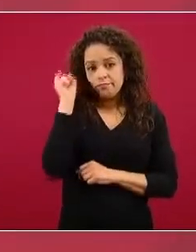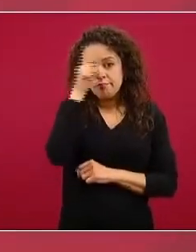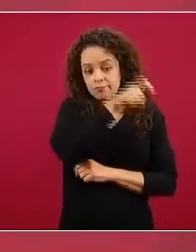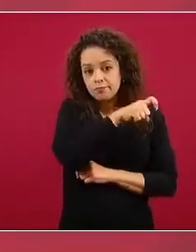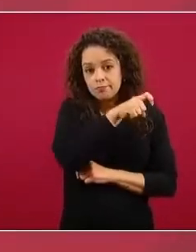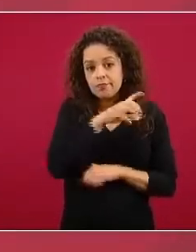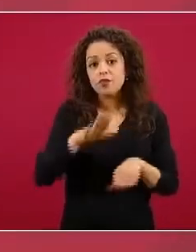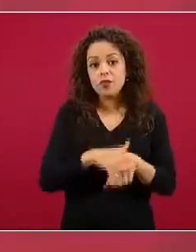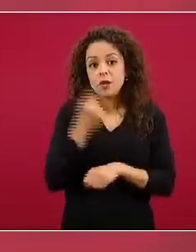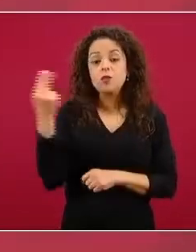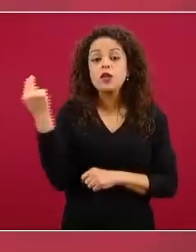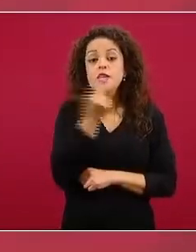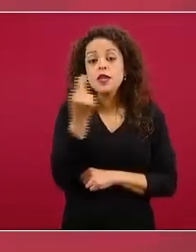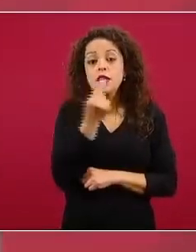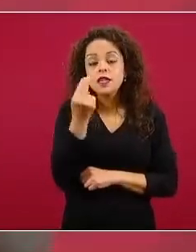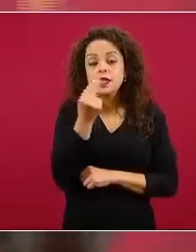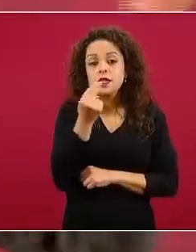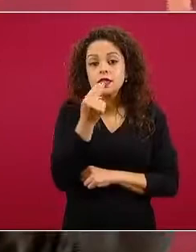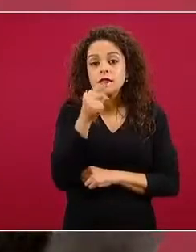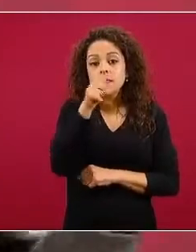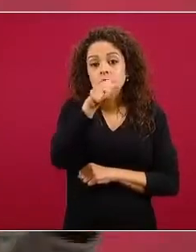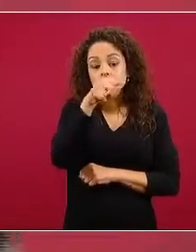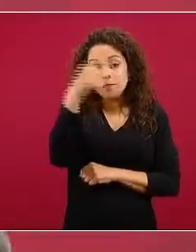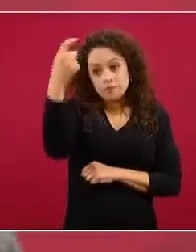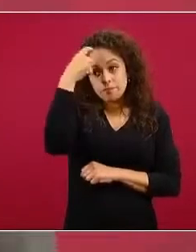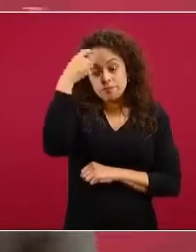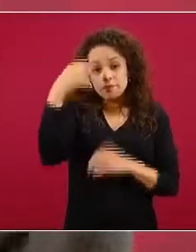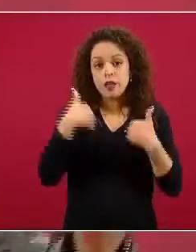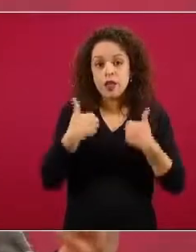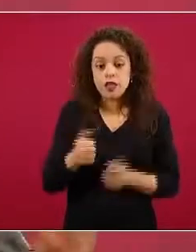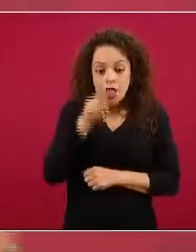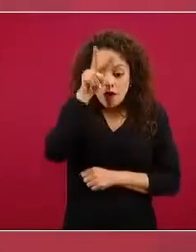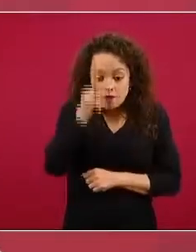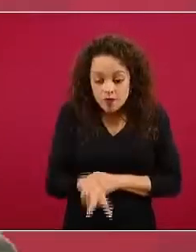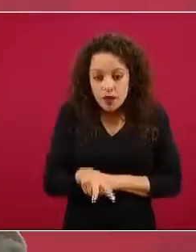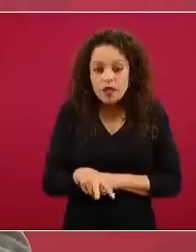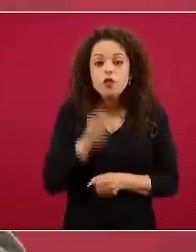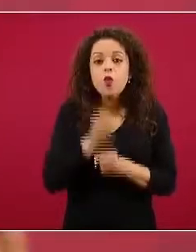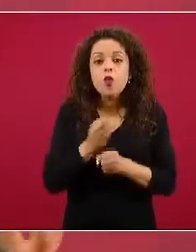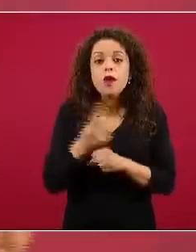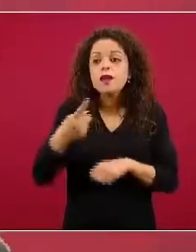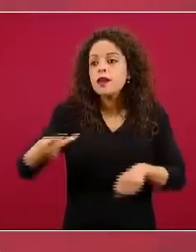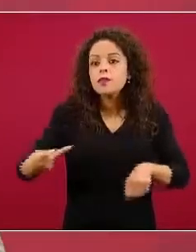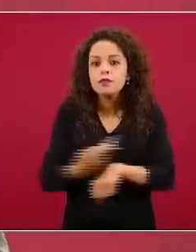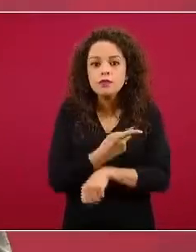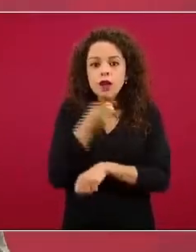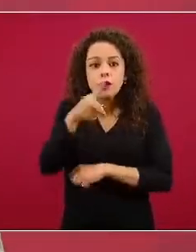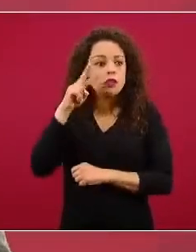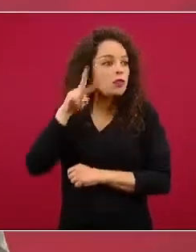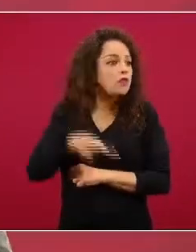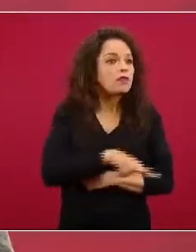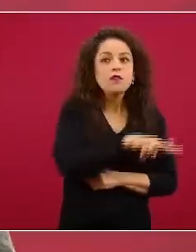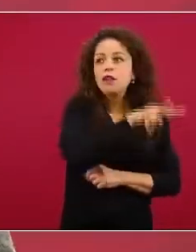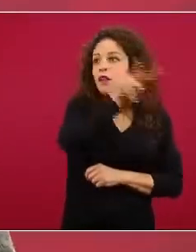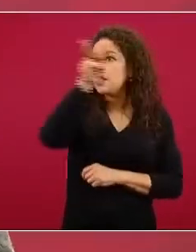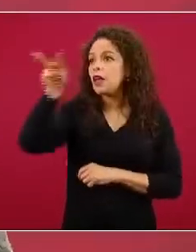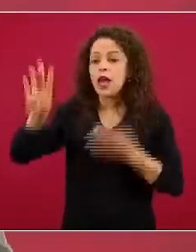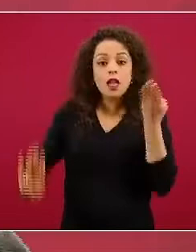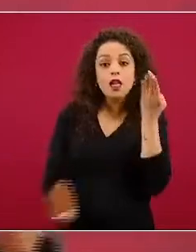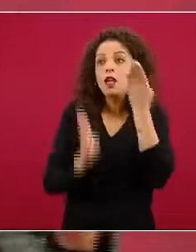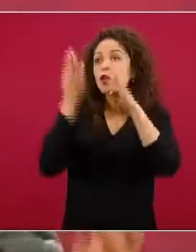realidad, la realidad. Voltemos a ver lo que está ocurriendo en todo el planeta. La especie